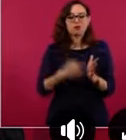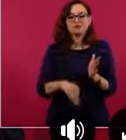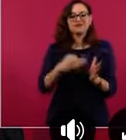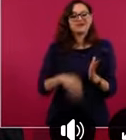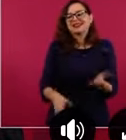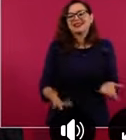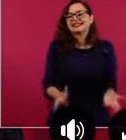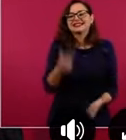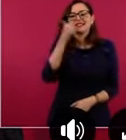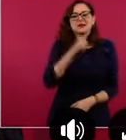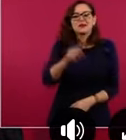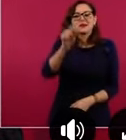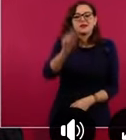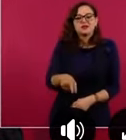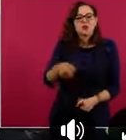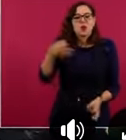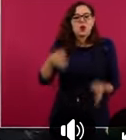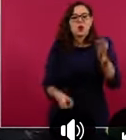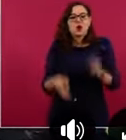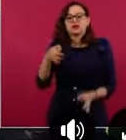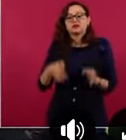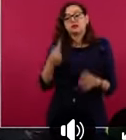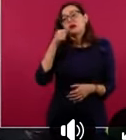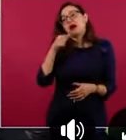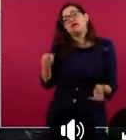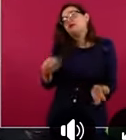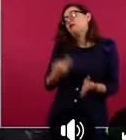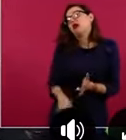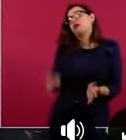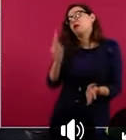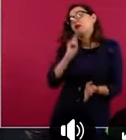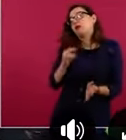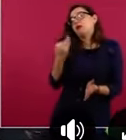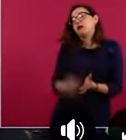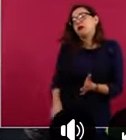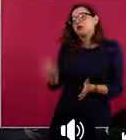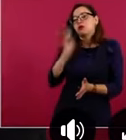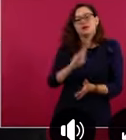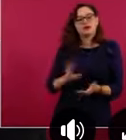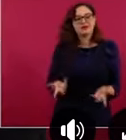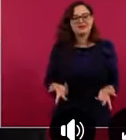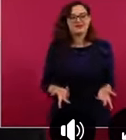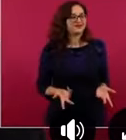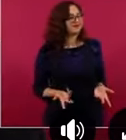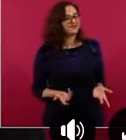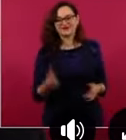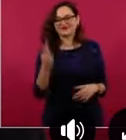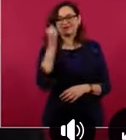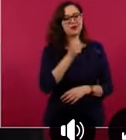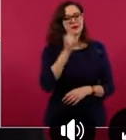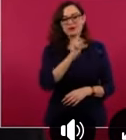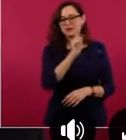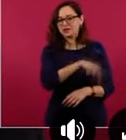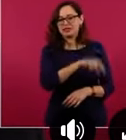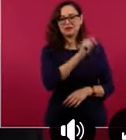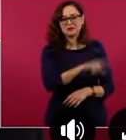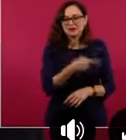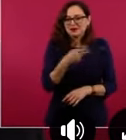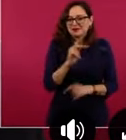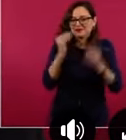alegan los jueces en estos casos. Pero es evidente, como aquí se ha dado a conocer, pues toda